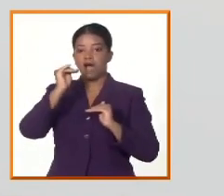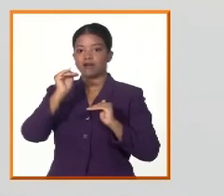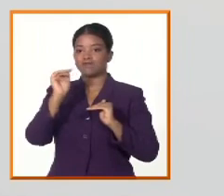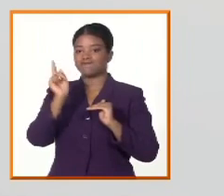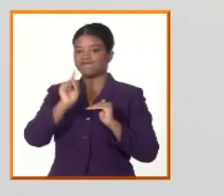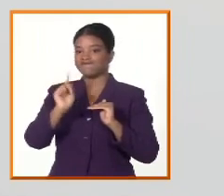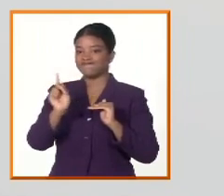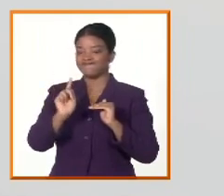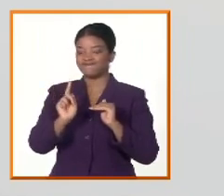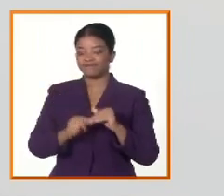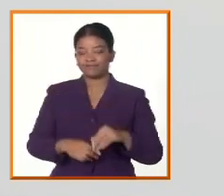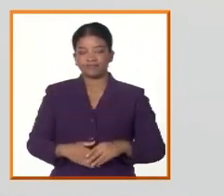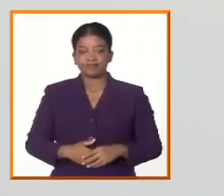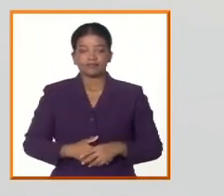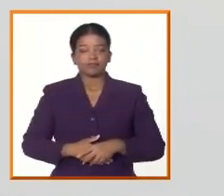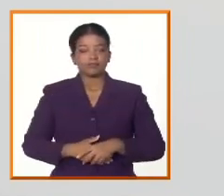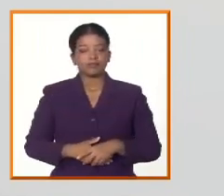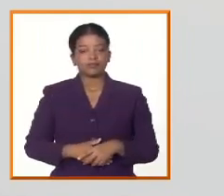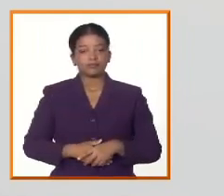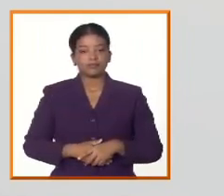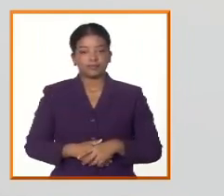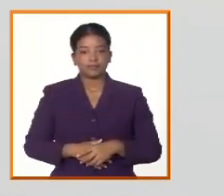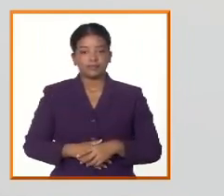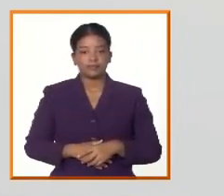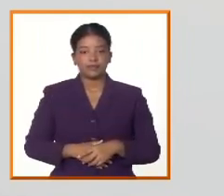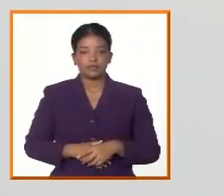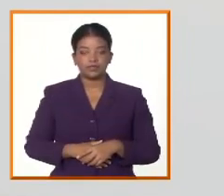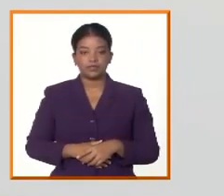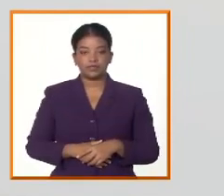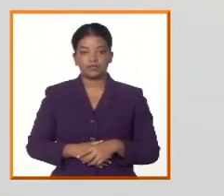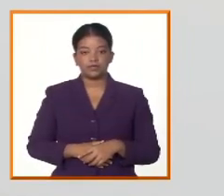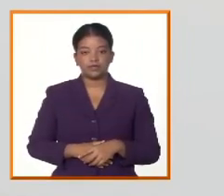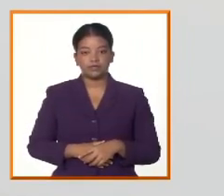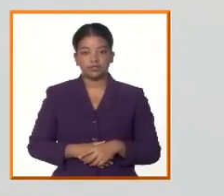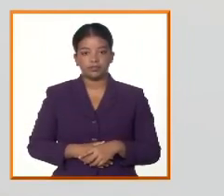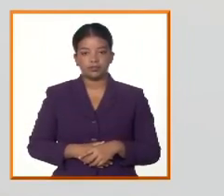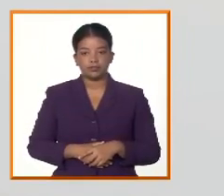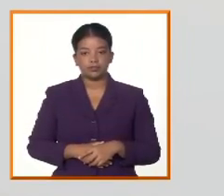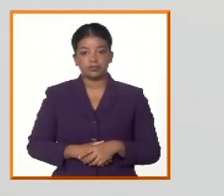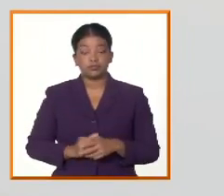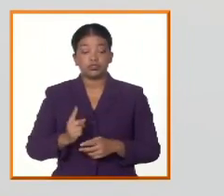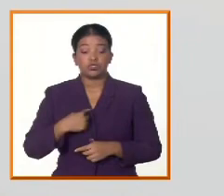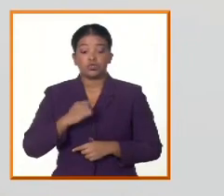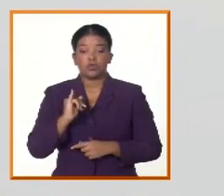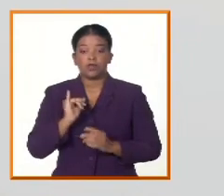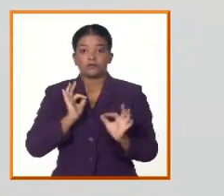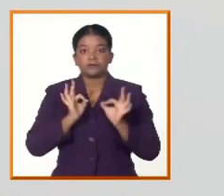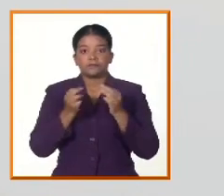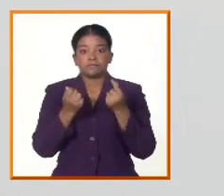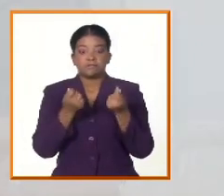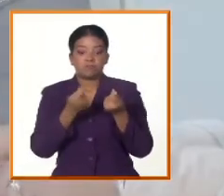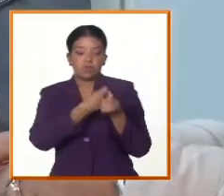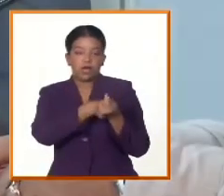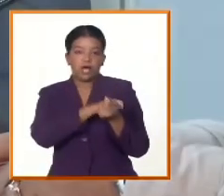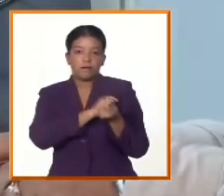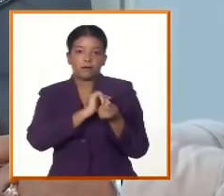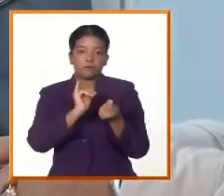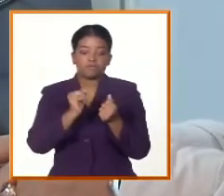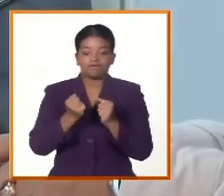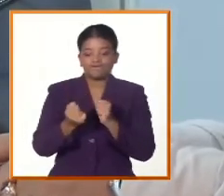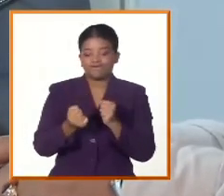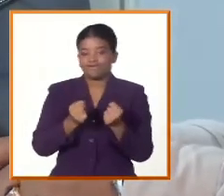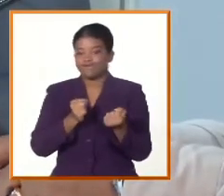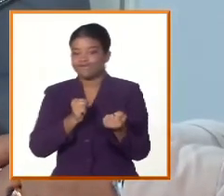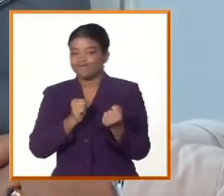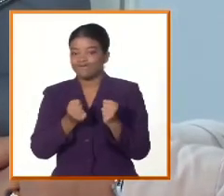terminal por seguir una política de protección en cuanto a los precios a nuestro pueblo no puede acceder hoy en esa Competencia por las materias